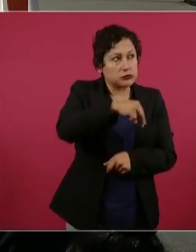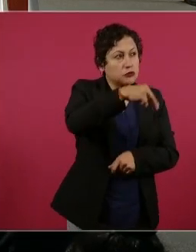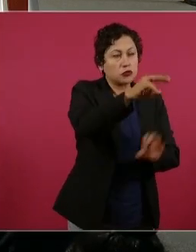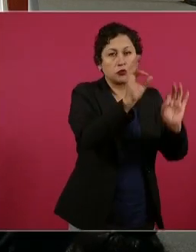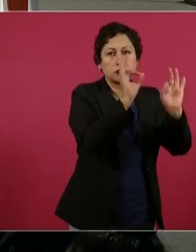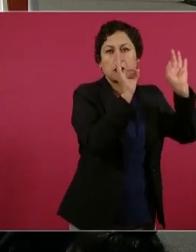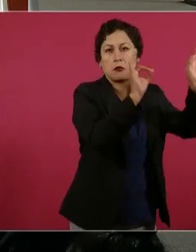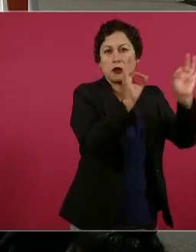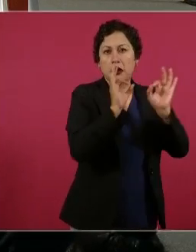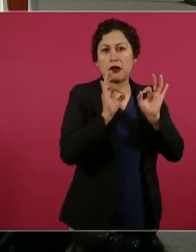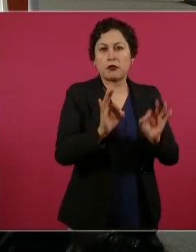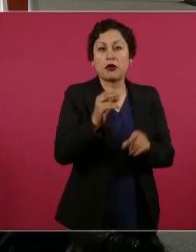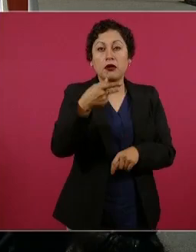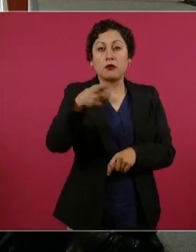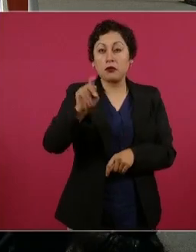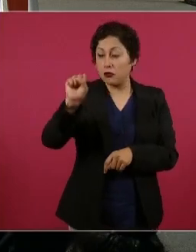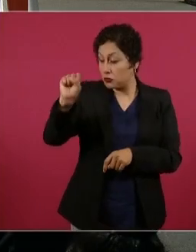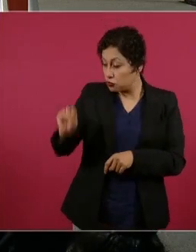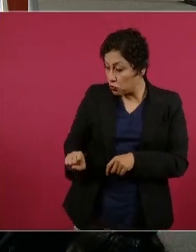En el sureste,